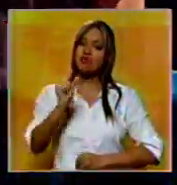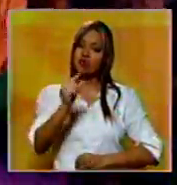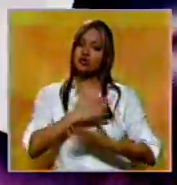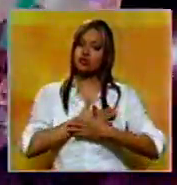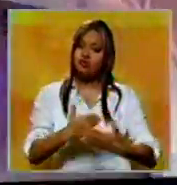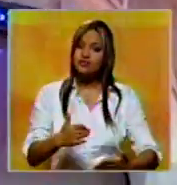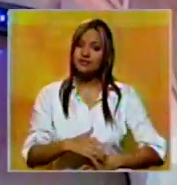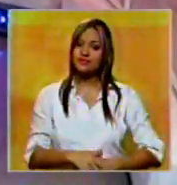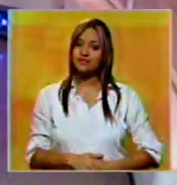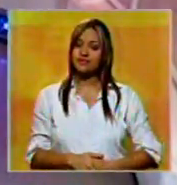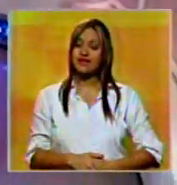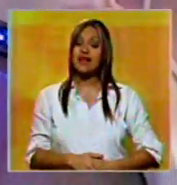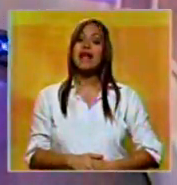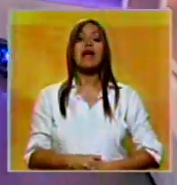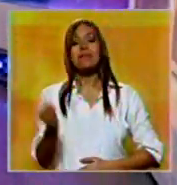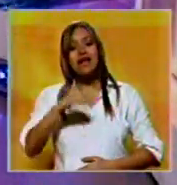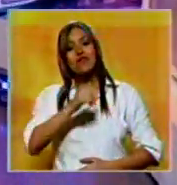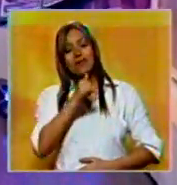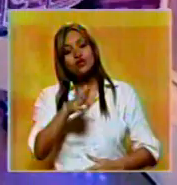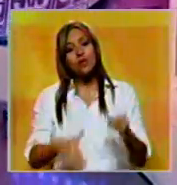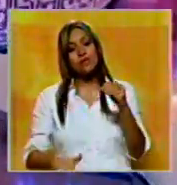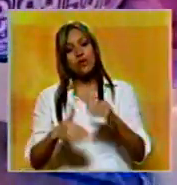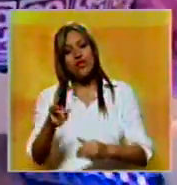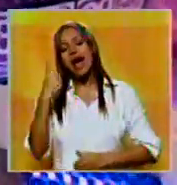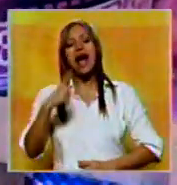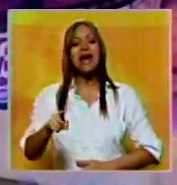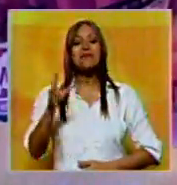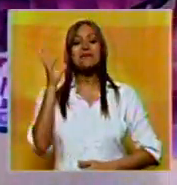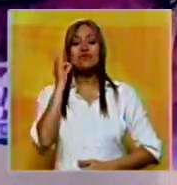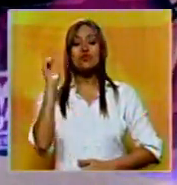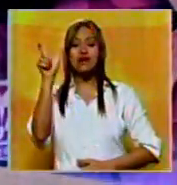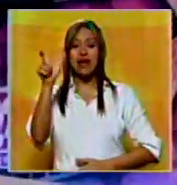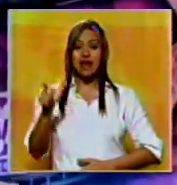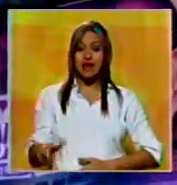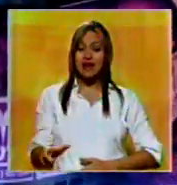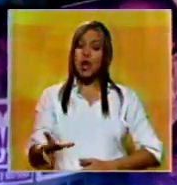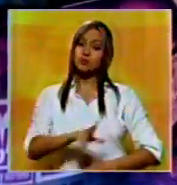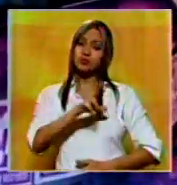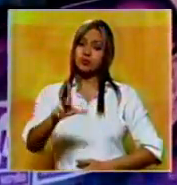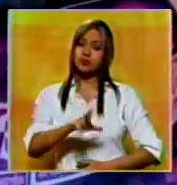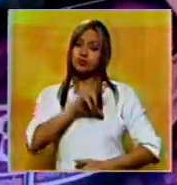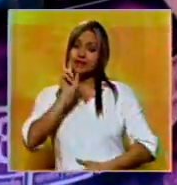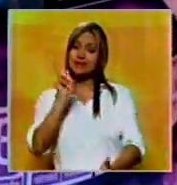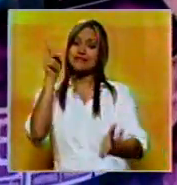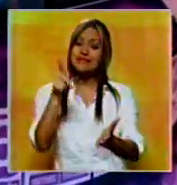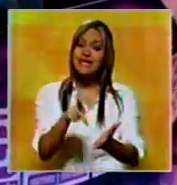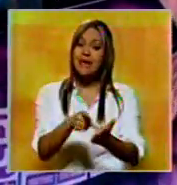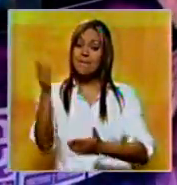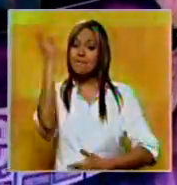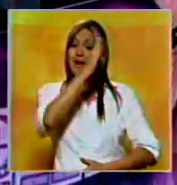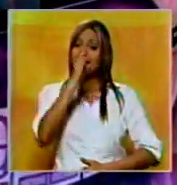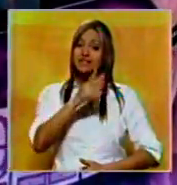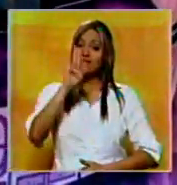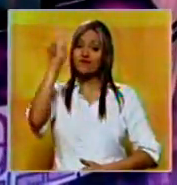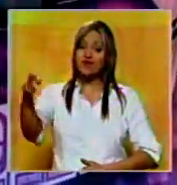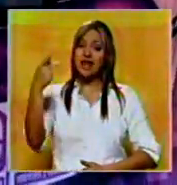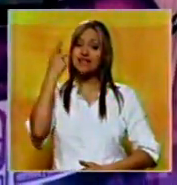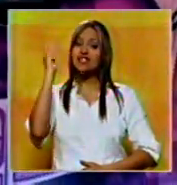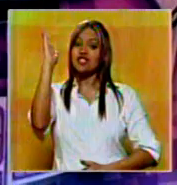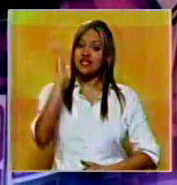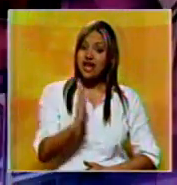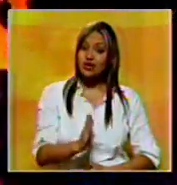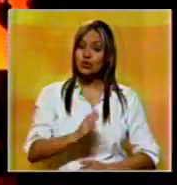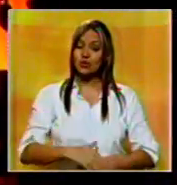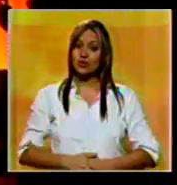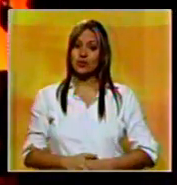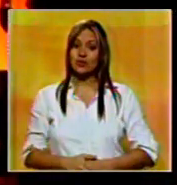arena. Y continuamos con moda porque la supermodelo Gisele Bündchen iluminó la pasarela de Sao Paulo en su regreso a